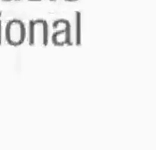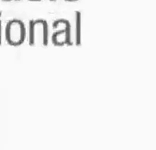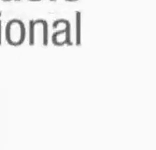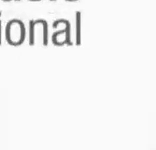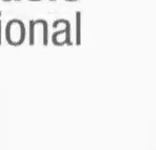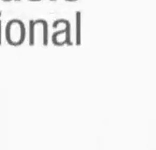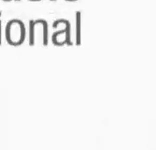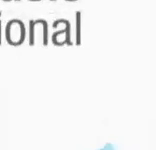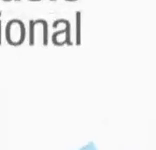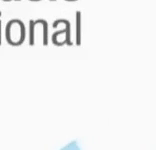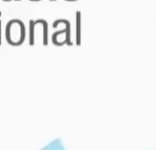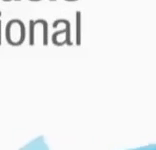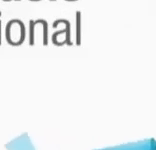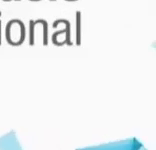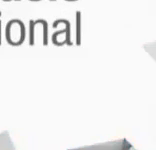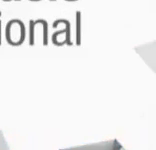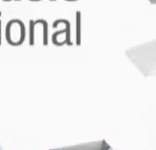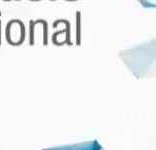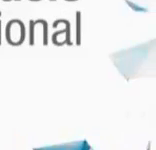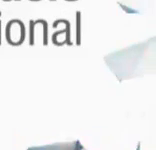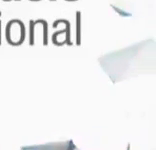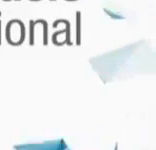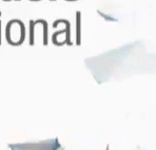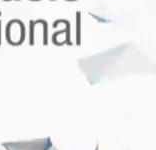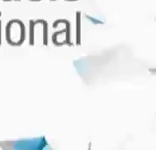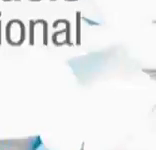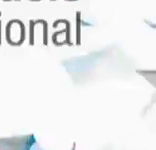Inicio de espacio promocional.